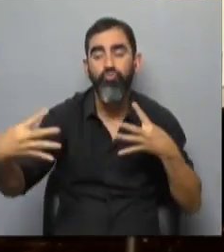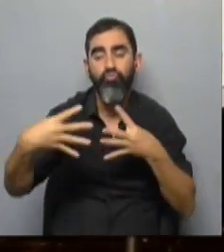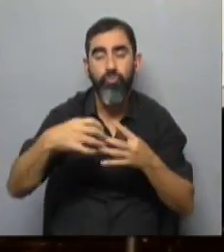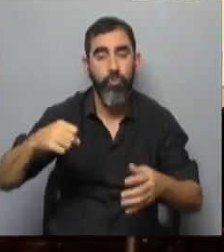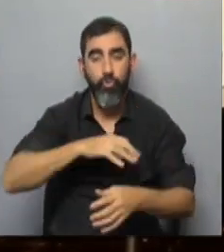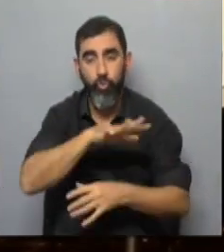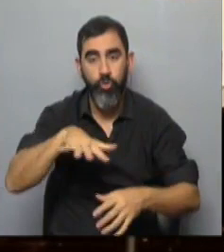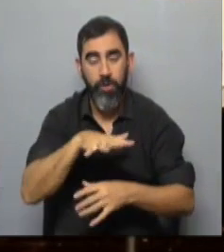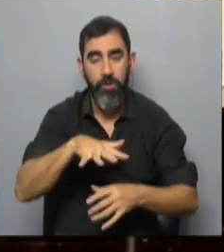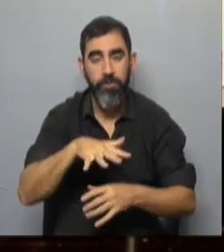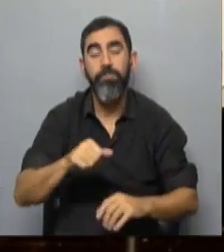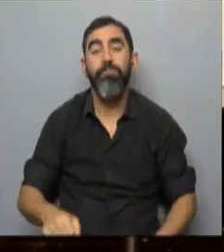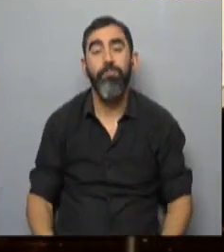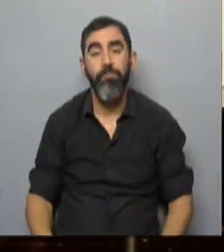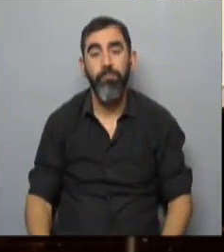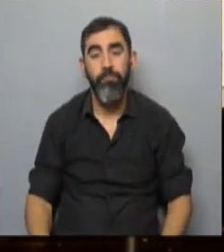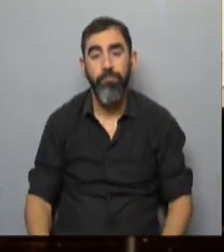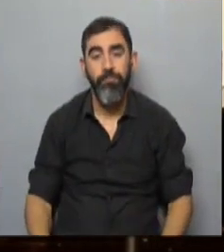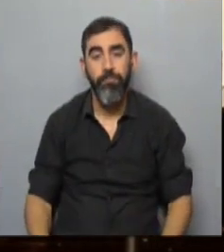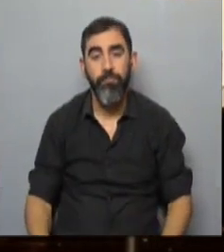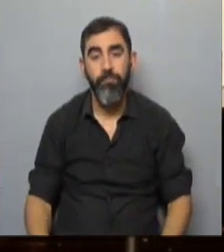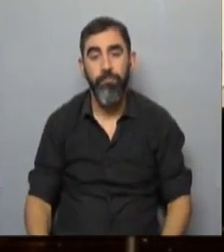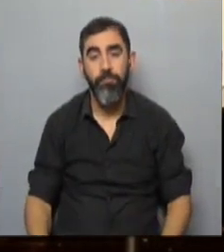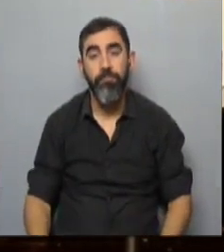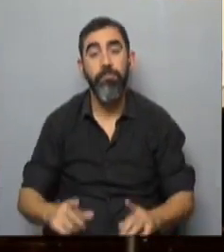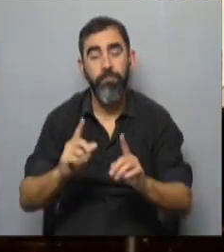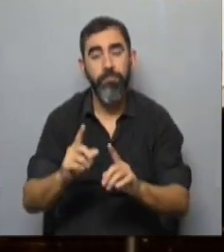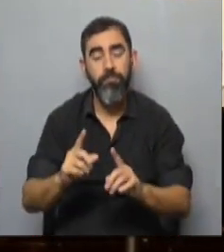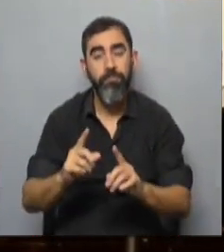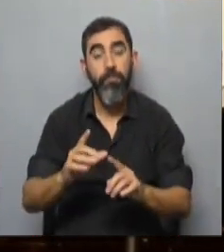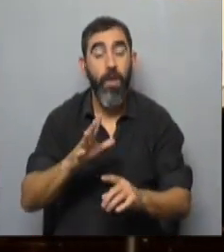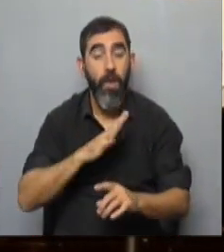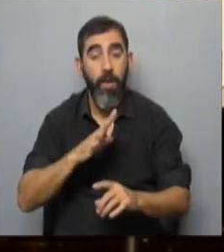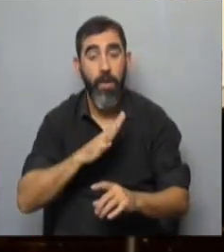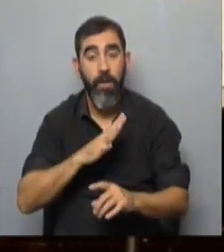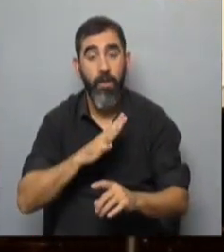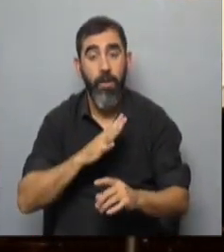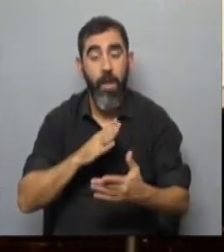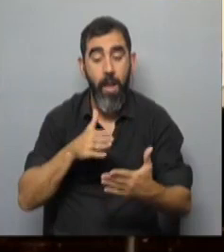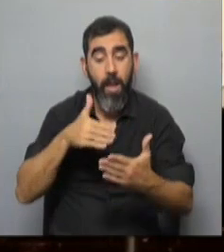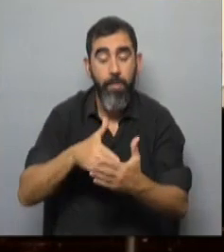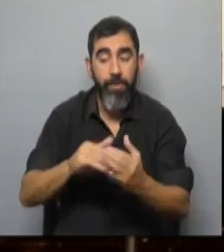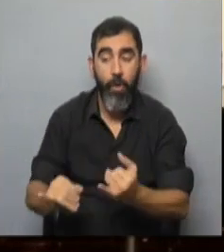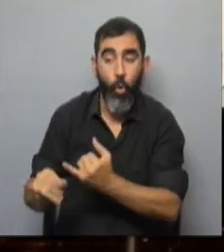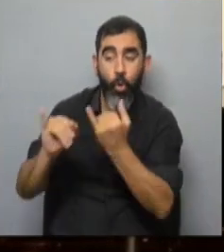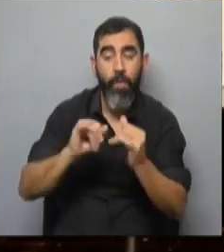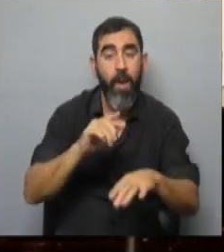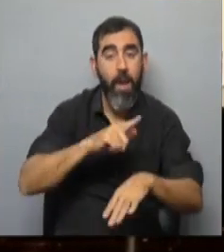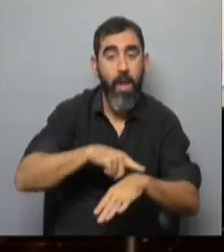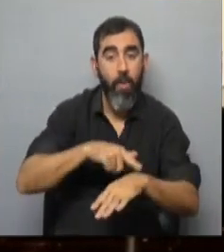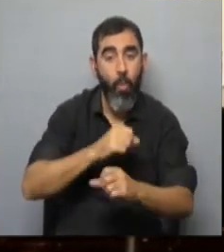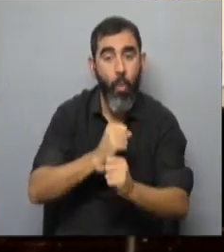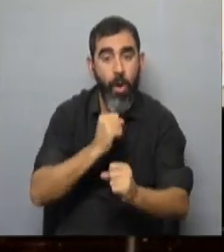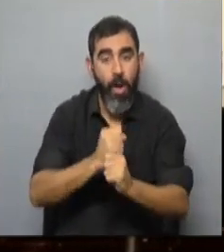propia existencia de, explicábamos antes en el seminario, de que exista una limitación de la jornada laboral, no es el resultado